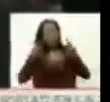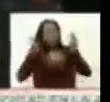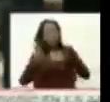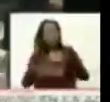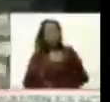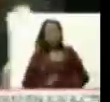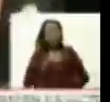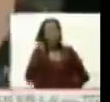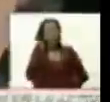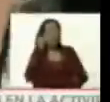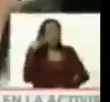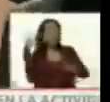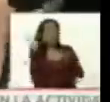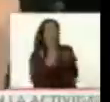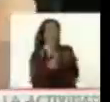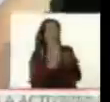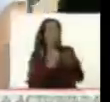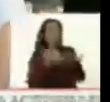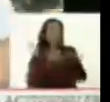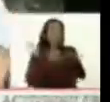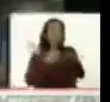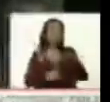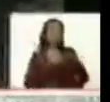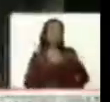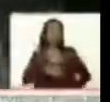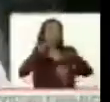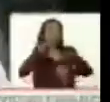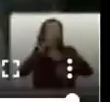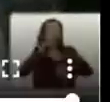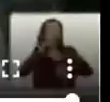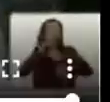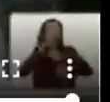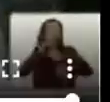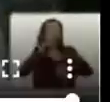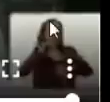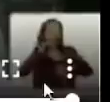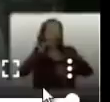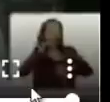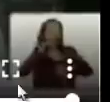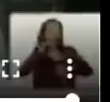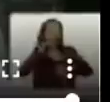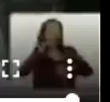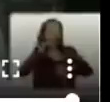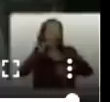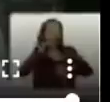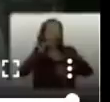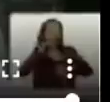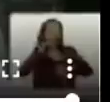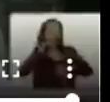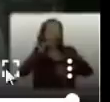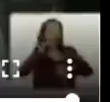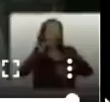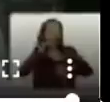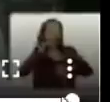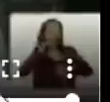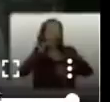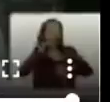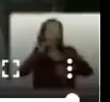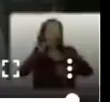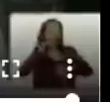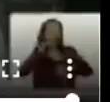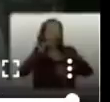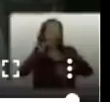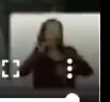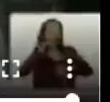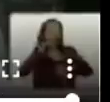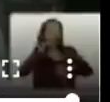Ella se fugó de la justicia colombiana. Bueno, allí vamos a seguir viendo las